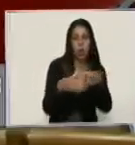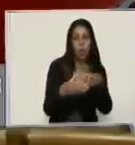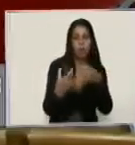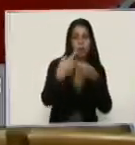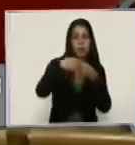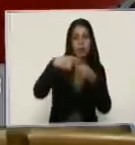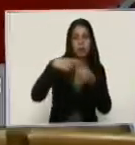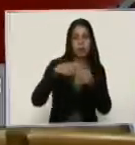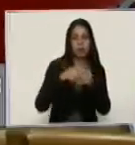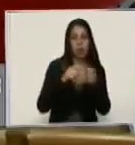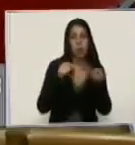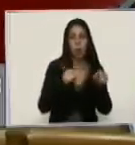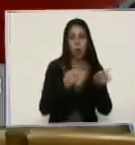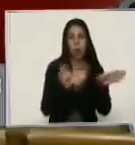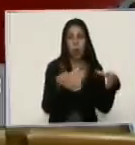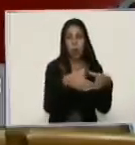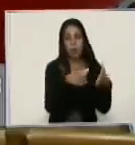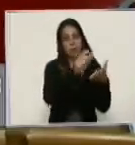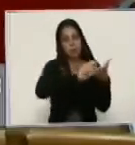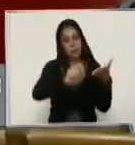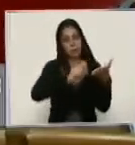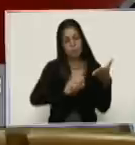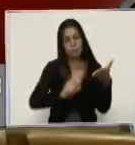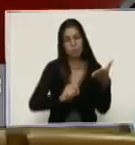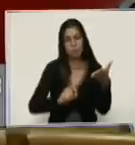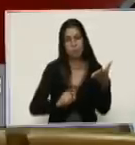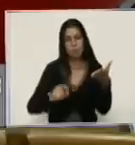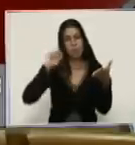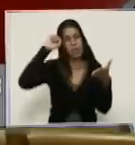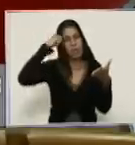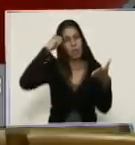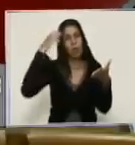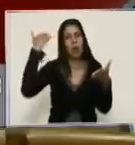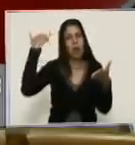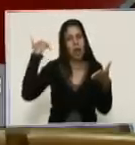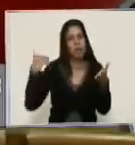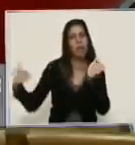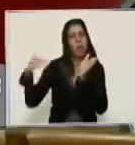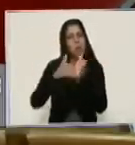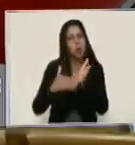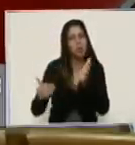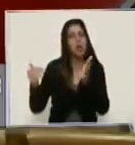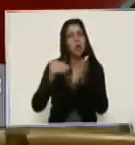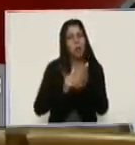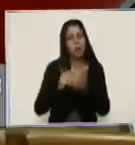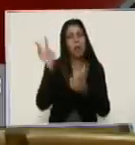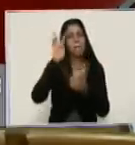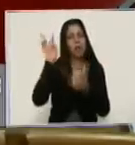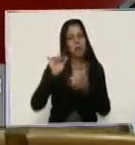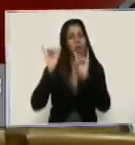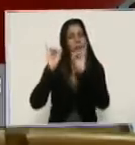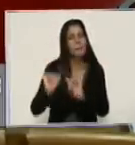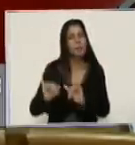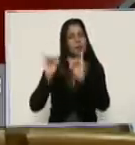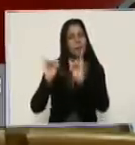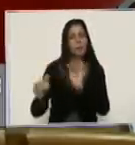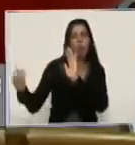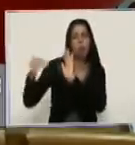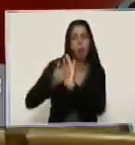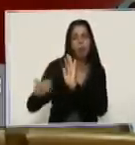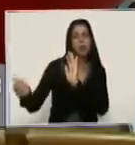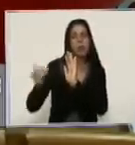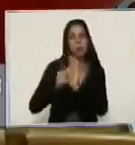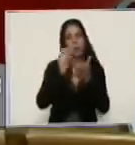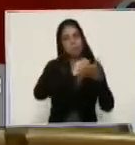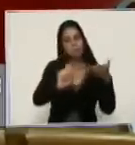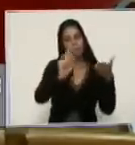país y el mundo un memorial de agravio que sustancie los elementos del sistemático proceso de agresión con los